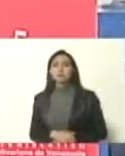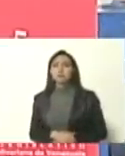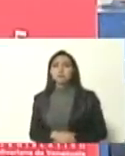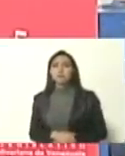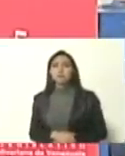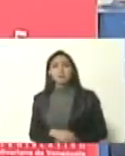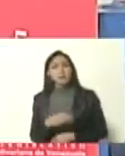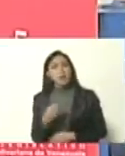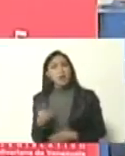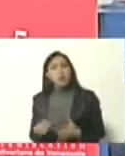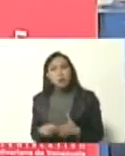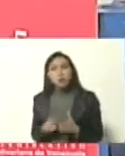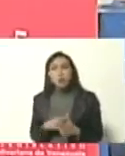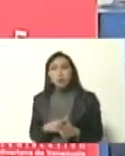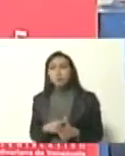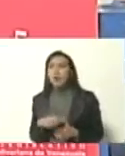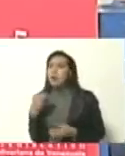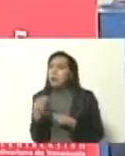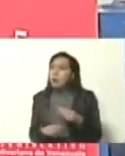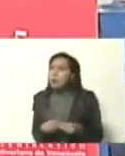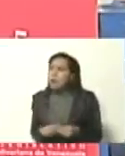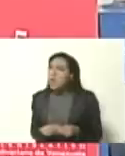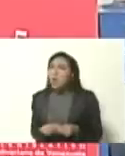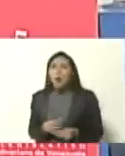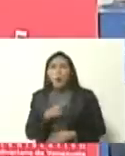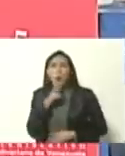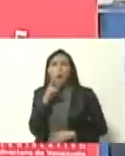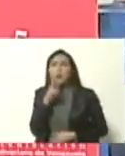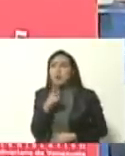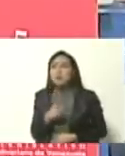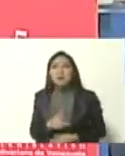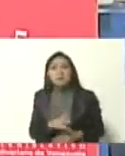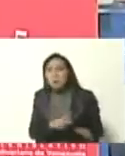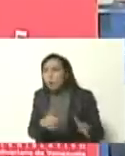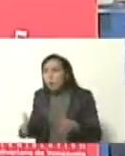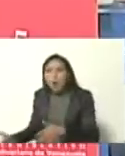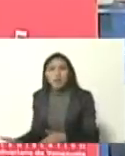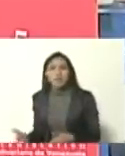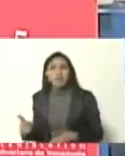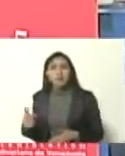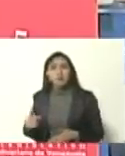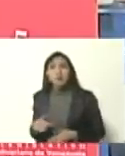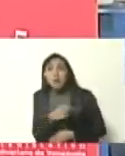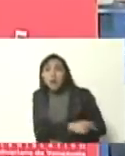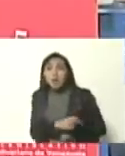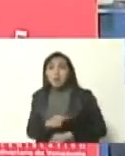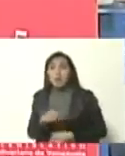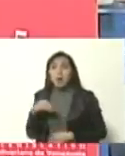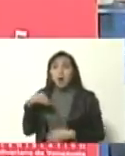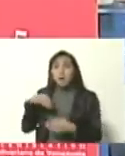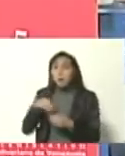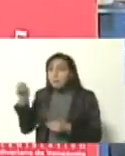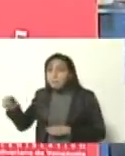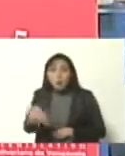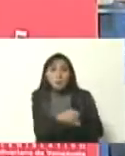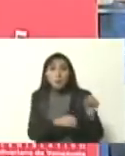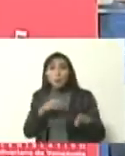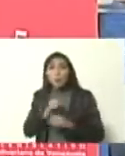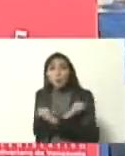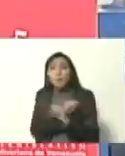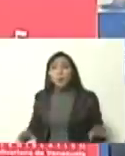Hubiera sido de catastróficas consecuencias este ataque terrorista contra la Asamblea Nacional si no hubiera